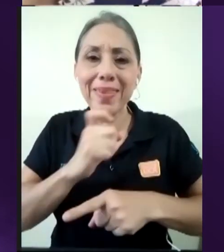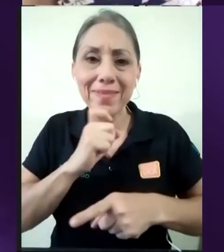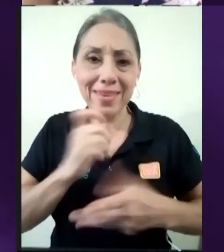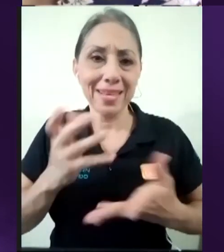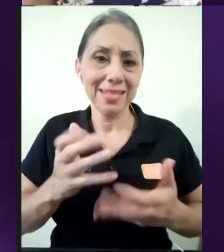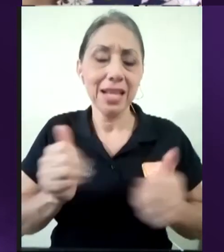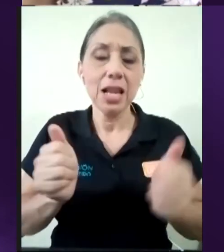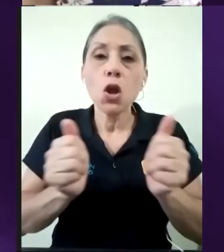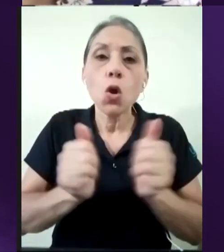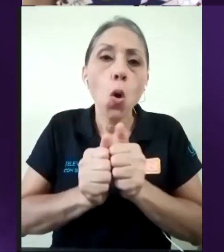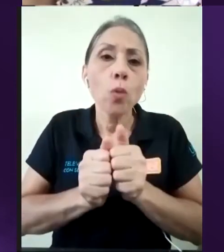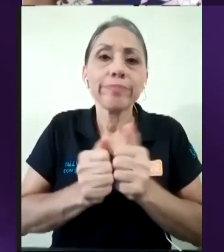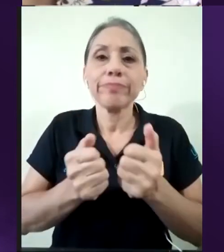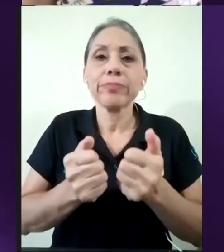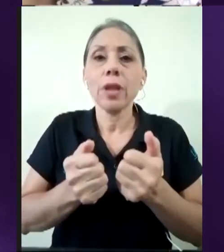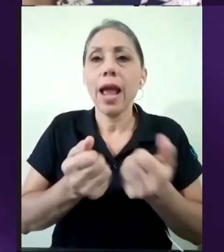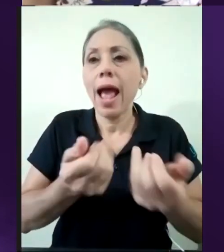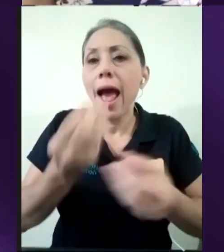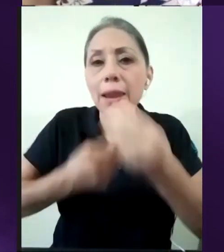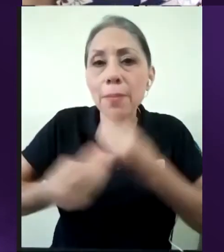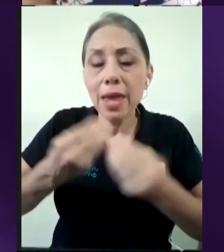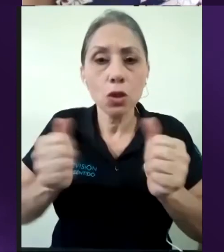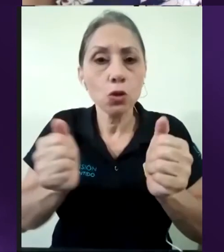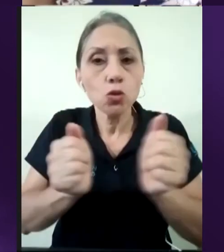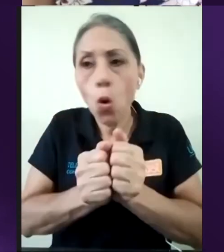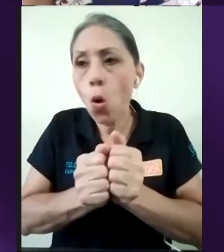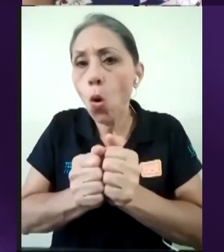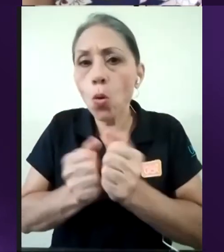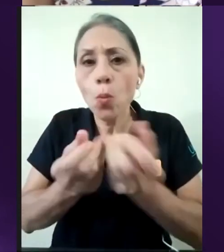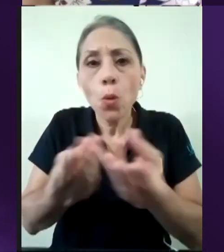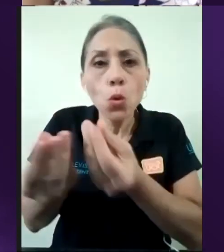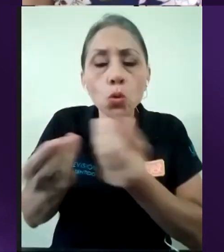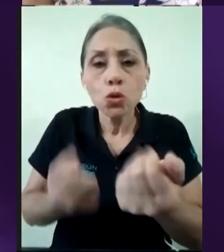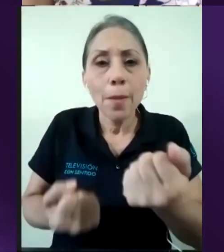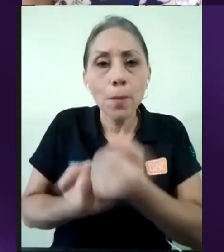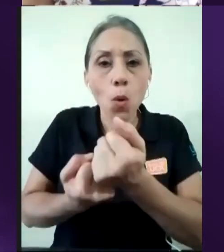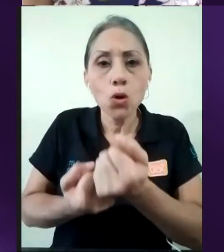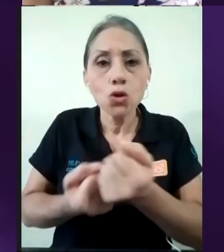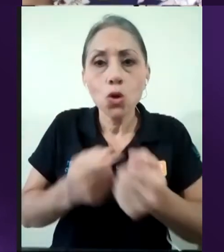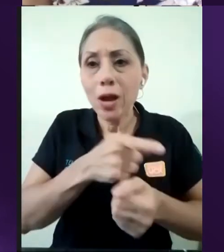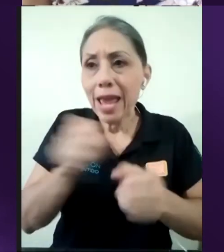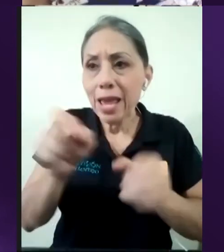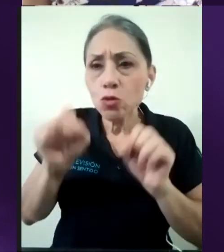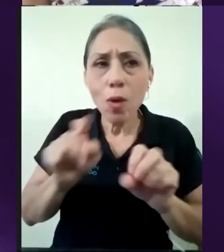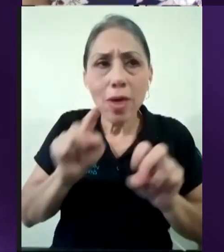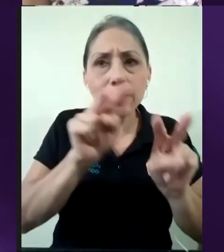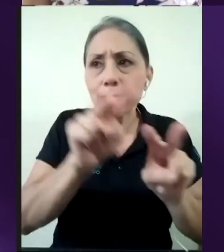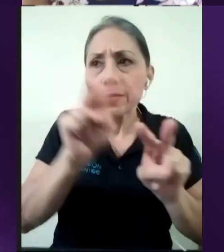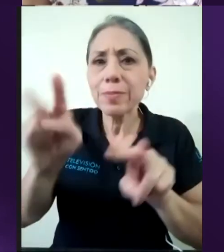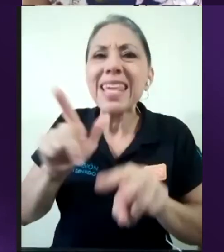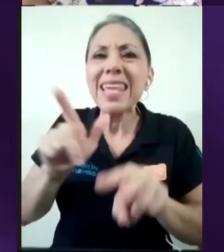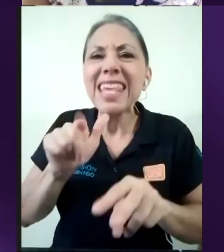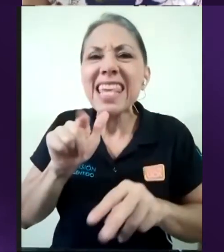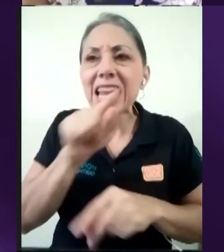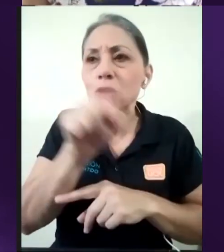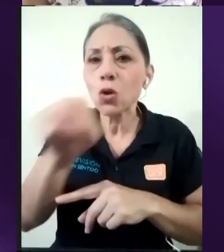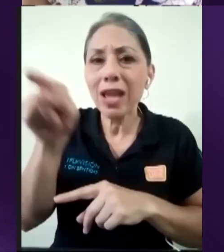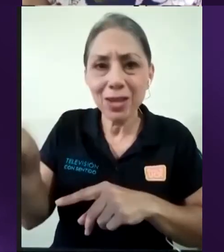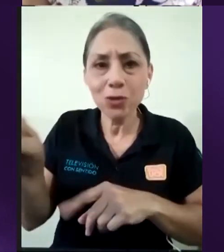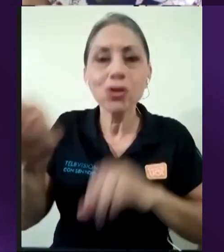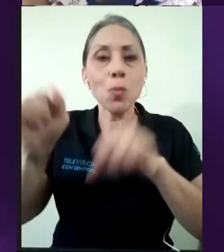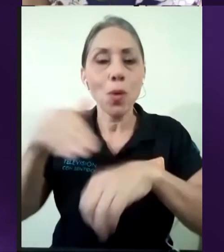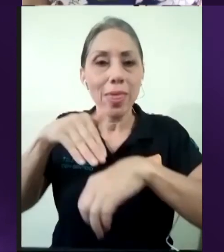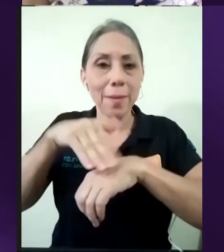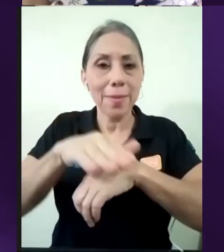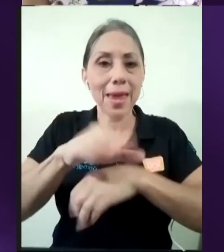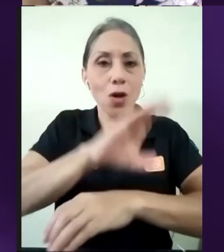de apoyo, para que los identifiquen y refieran al CONADIS o al IMAS para poder realmente brindar